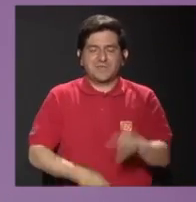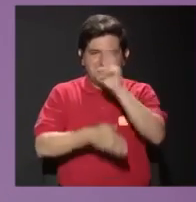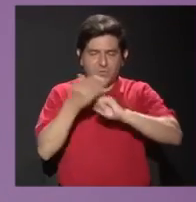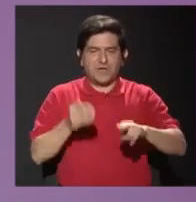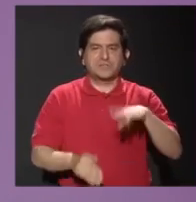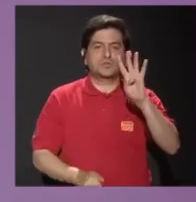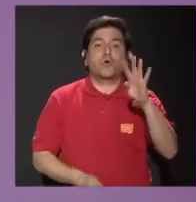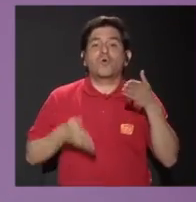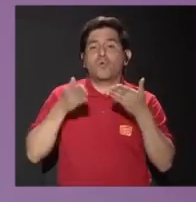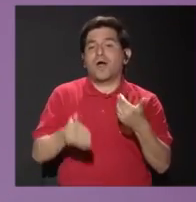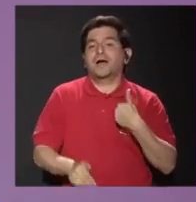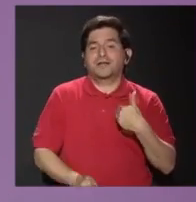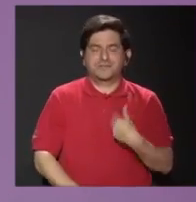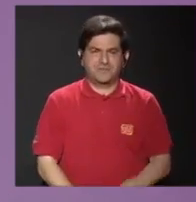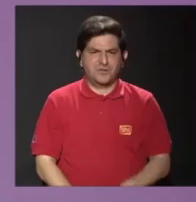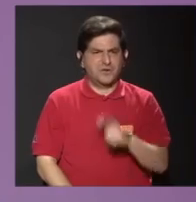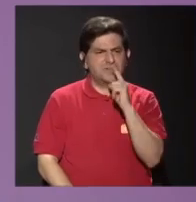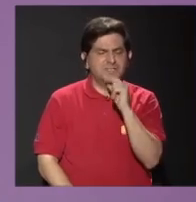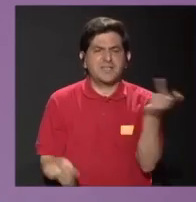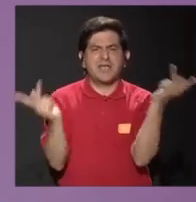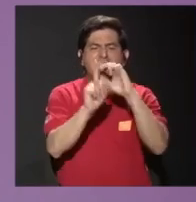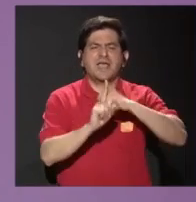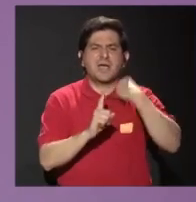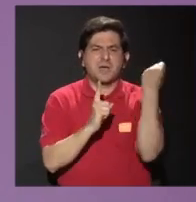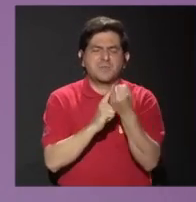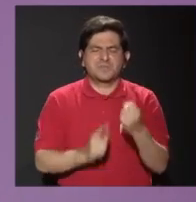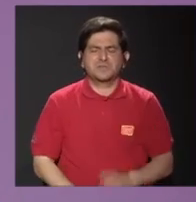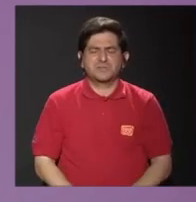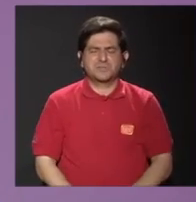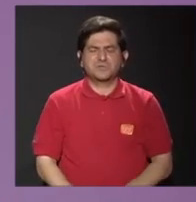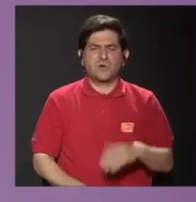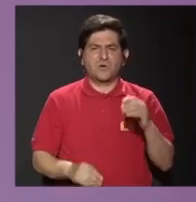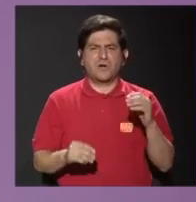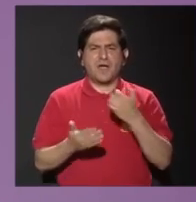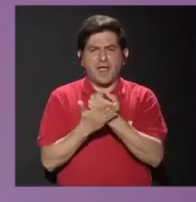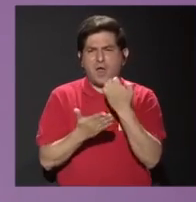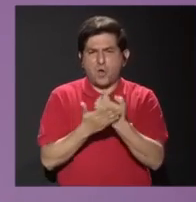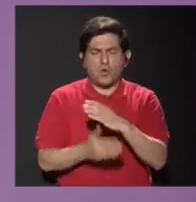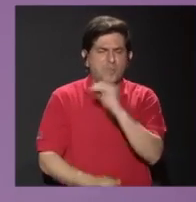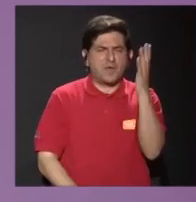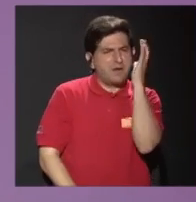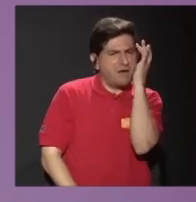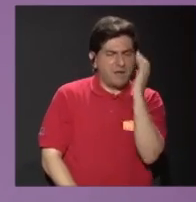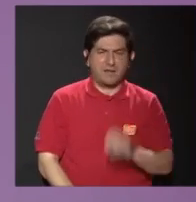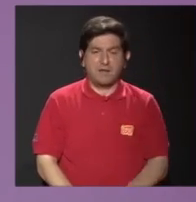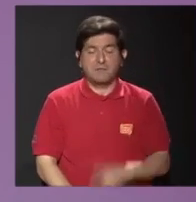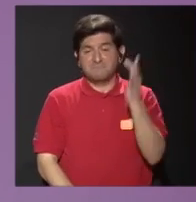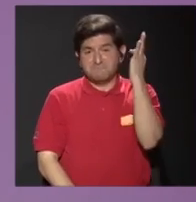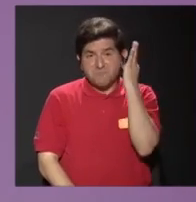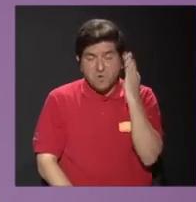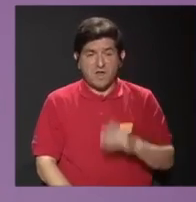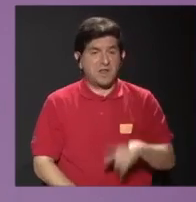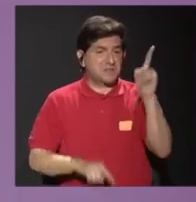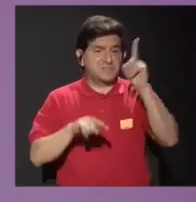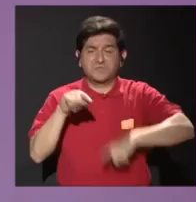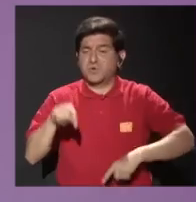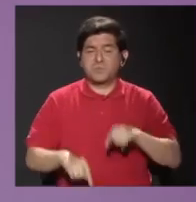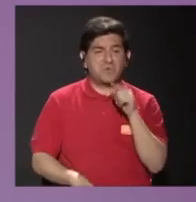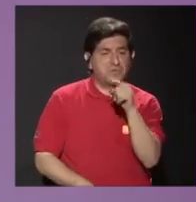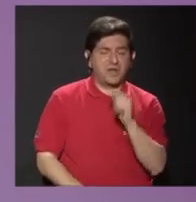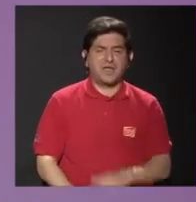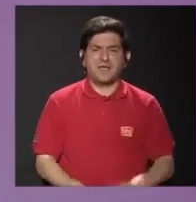promedio de 4 quienes están en peores situaciones socioeconómicas y mayores angustias son aquellas mujeres que no han podido alcanzar